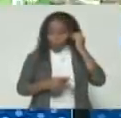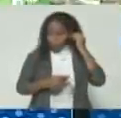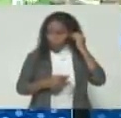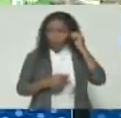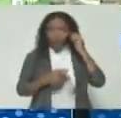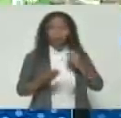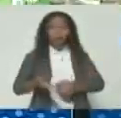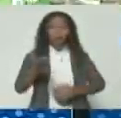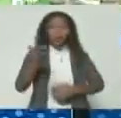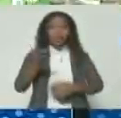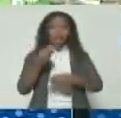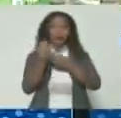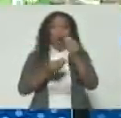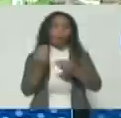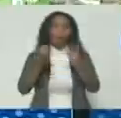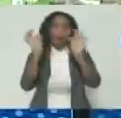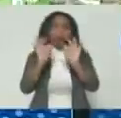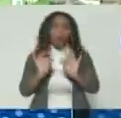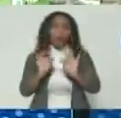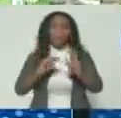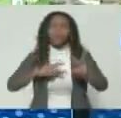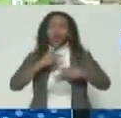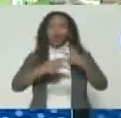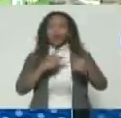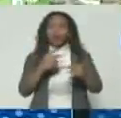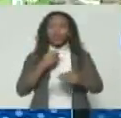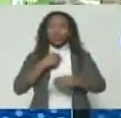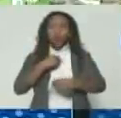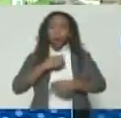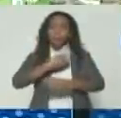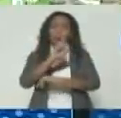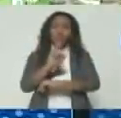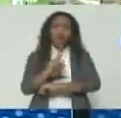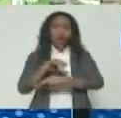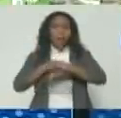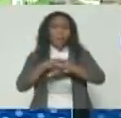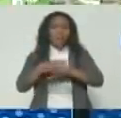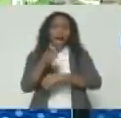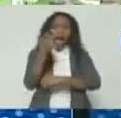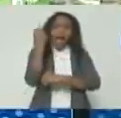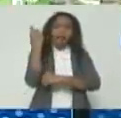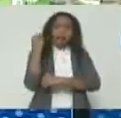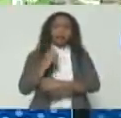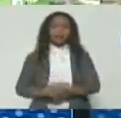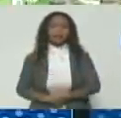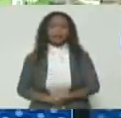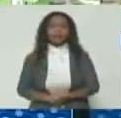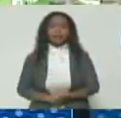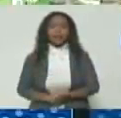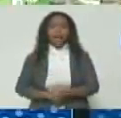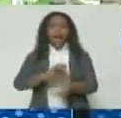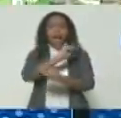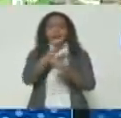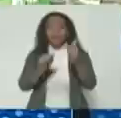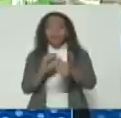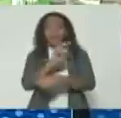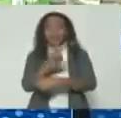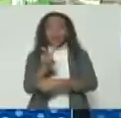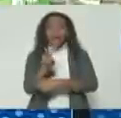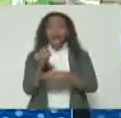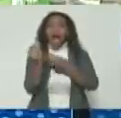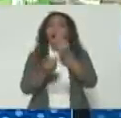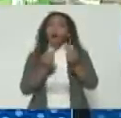¿Cómo está la cartera productiva? Me interesa mucho. Le estuve preguntando a la ministra ayer, a la vicepresidenta, ¿cómo está